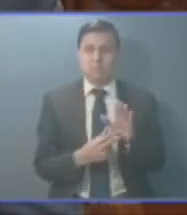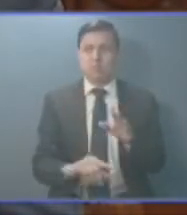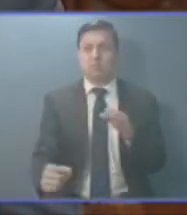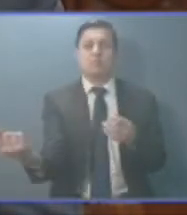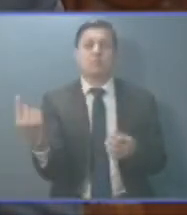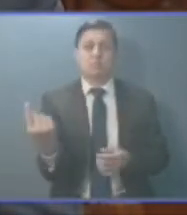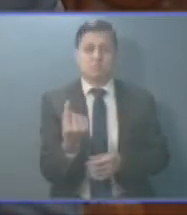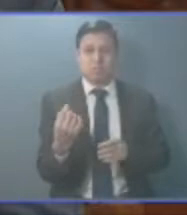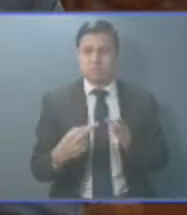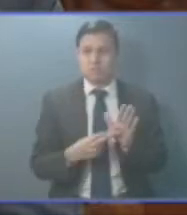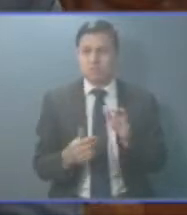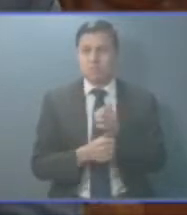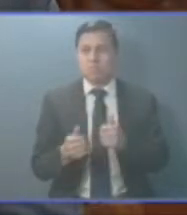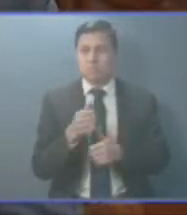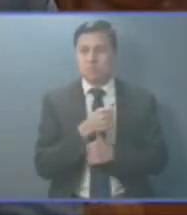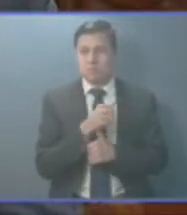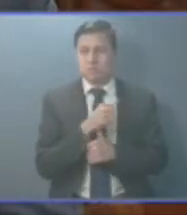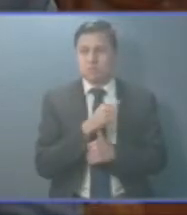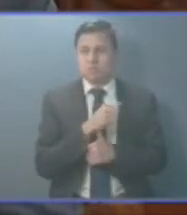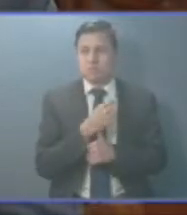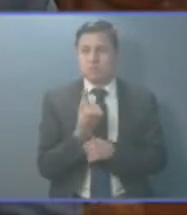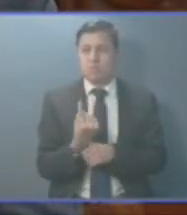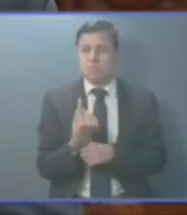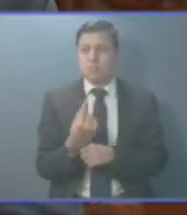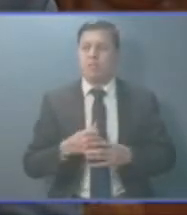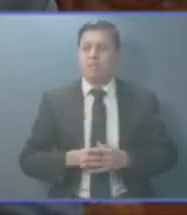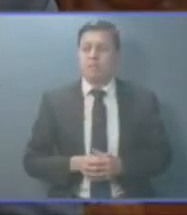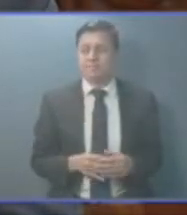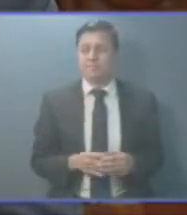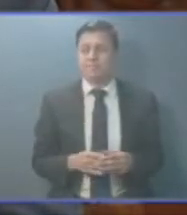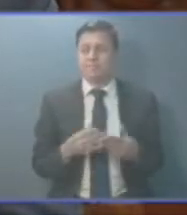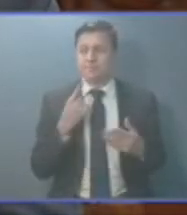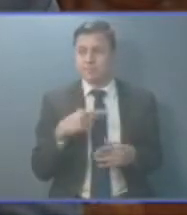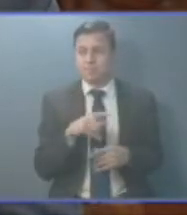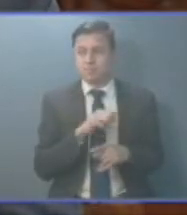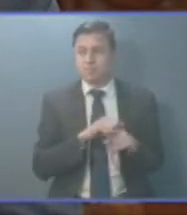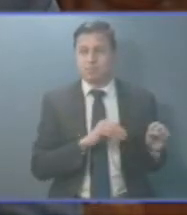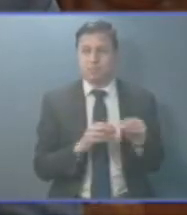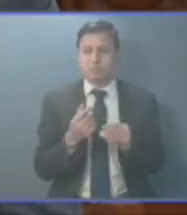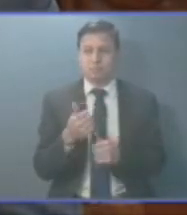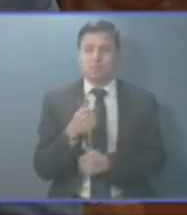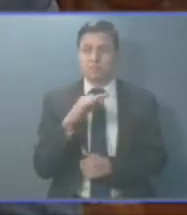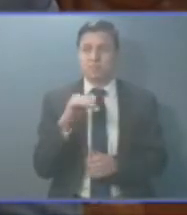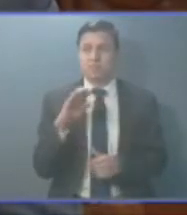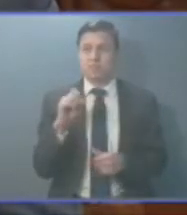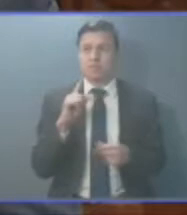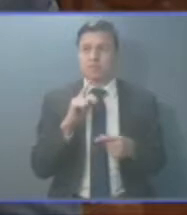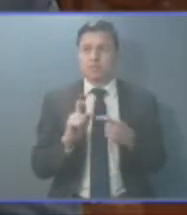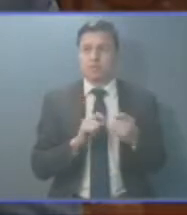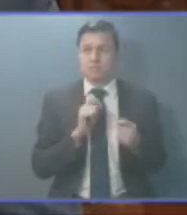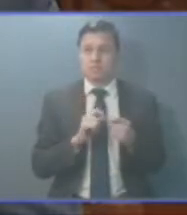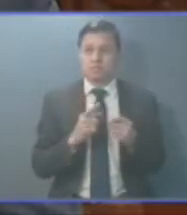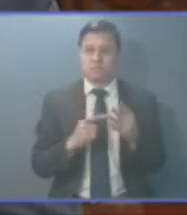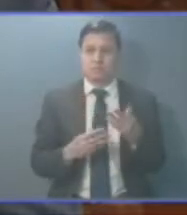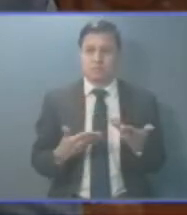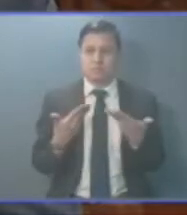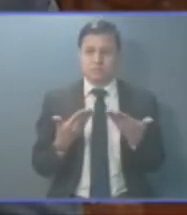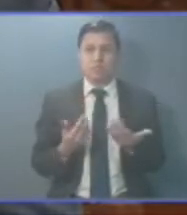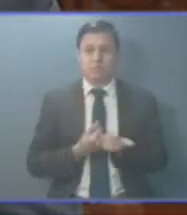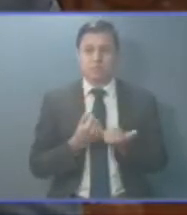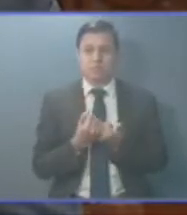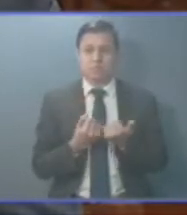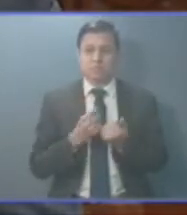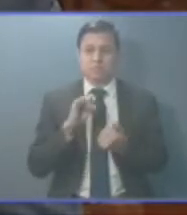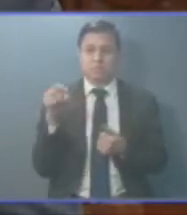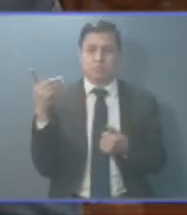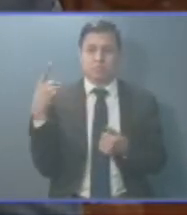de los sectores de veteranos militares y excombatientes del Frente Farabundo Martí para la Liberación Nacional de la